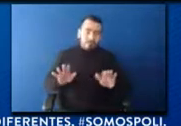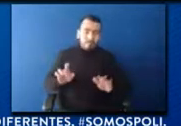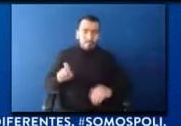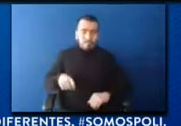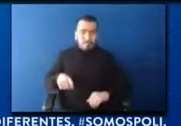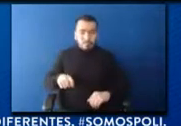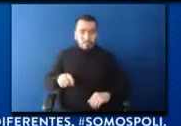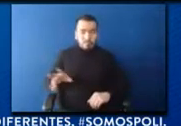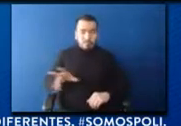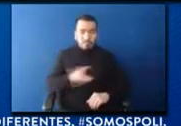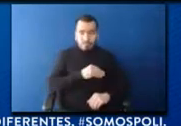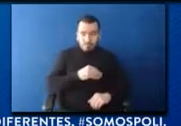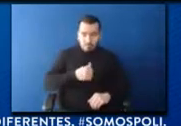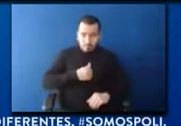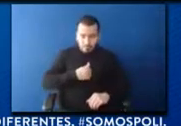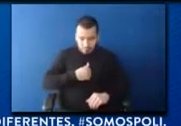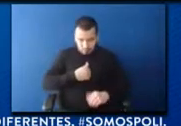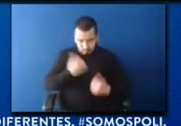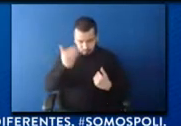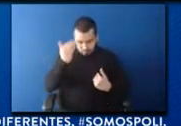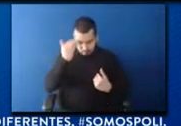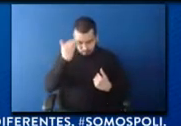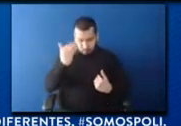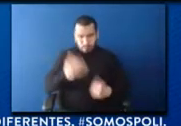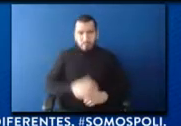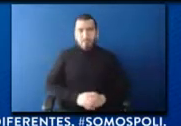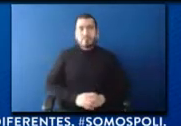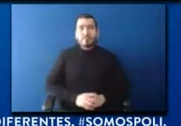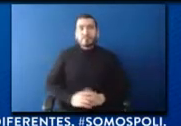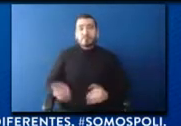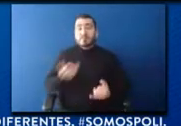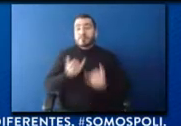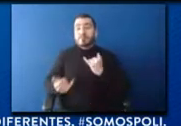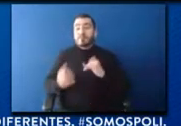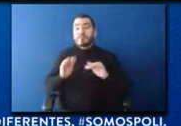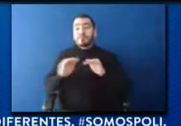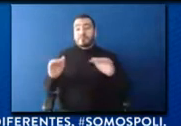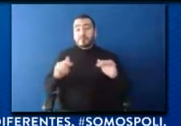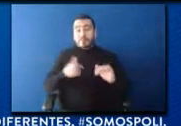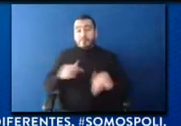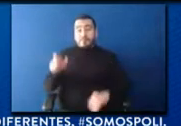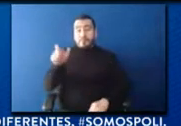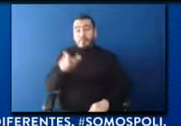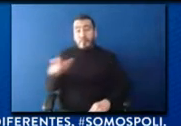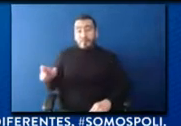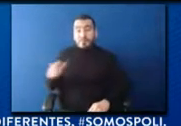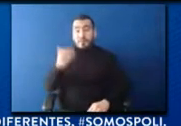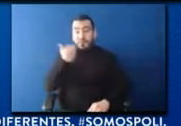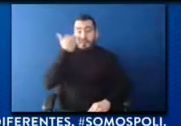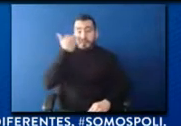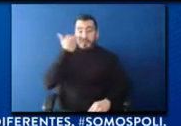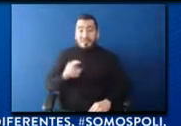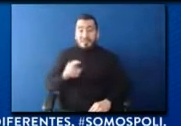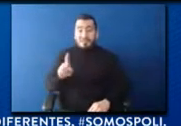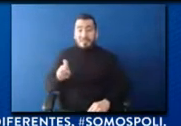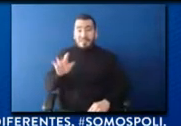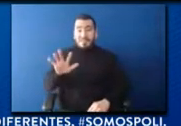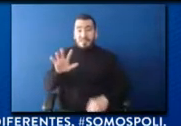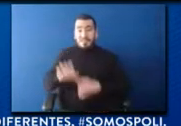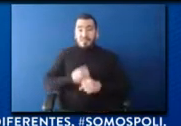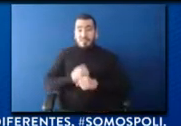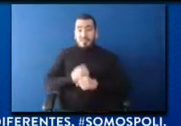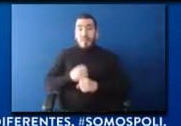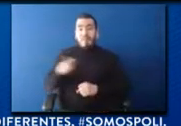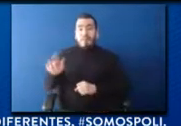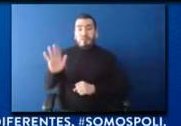mucho más aterrizados. Finalmente, la población mayor de 65 años. Allí hay una construcción cultural relativamente